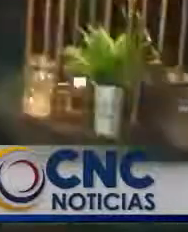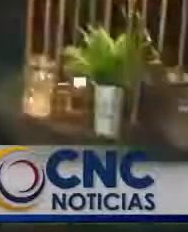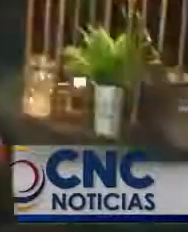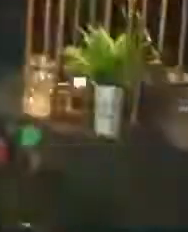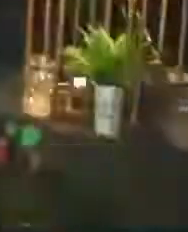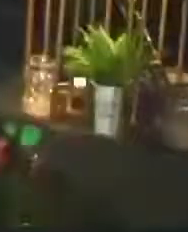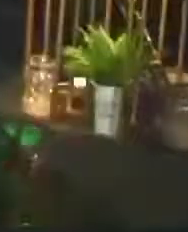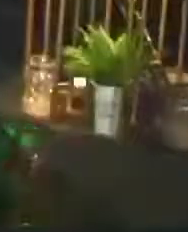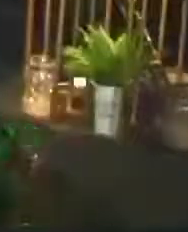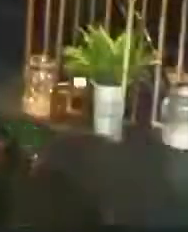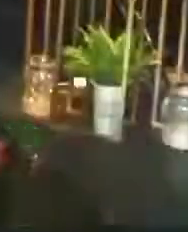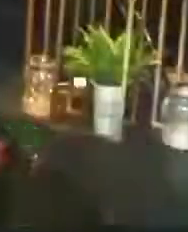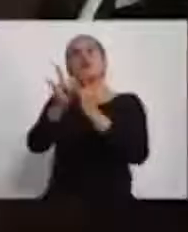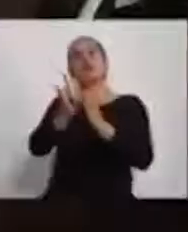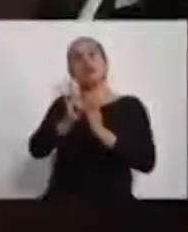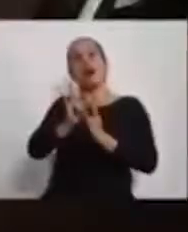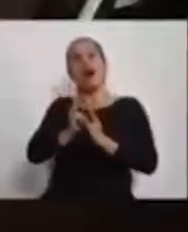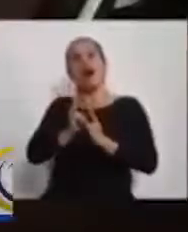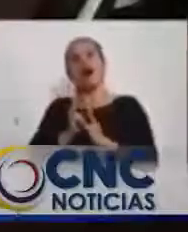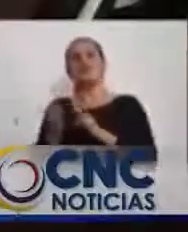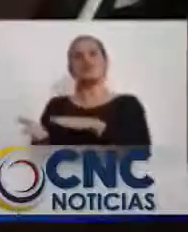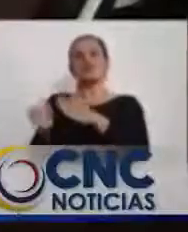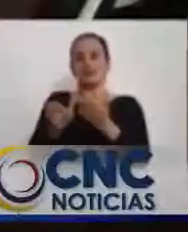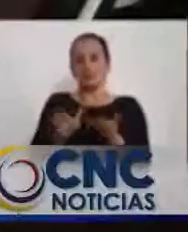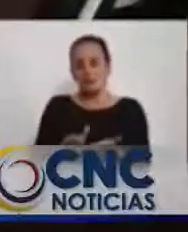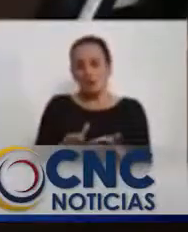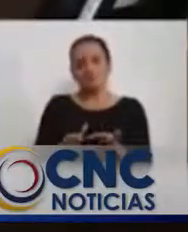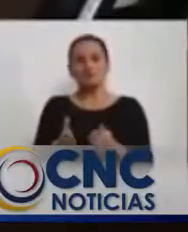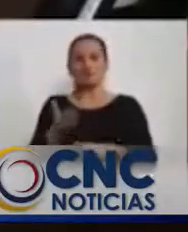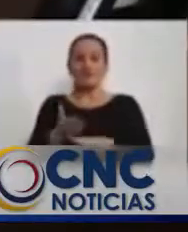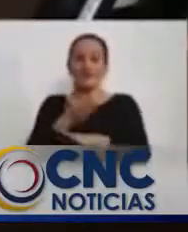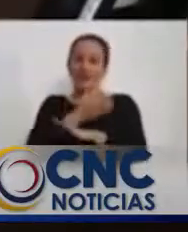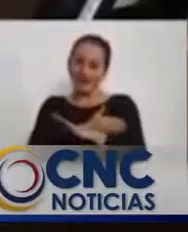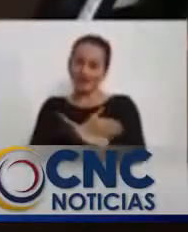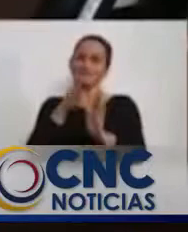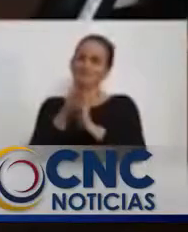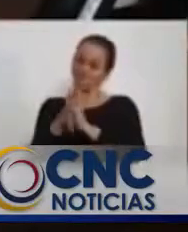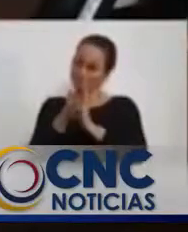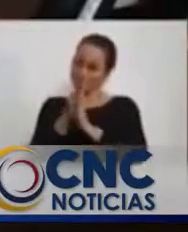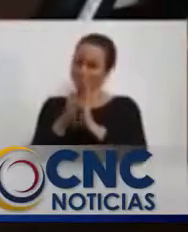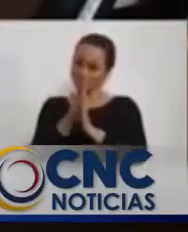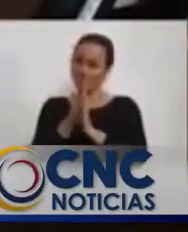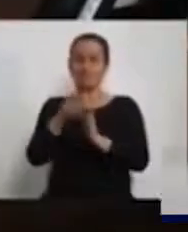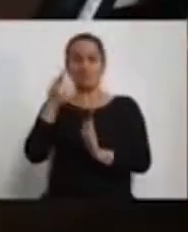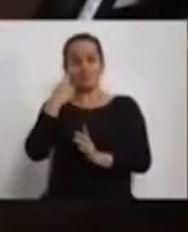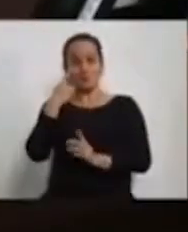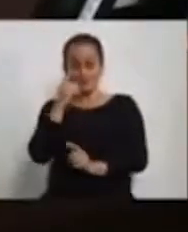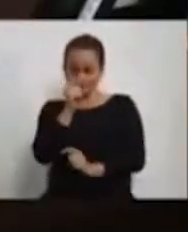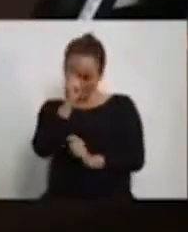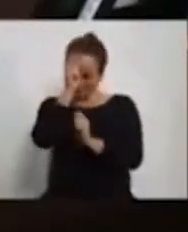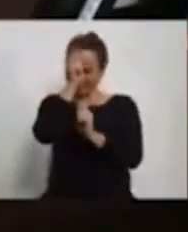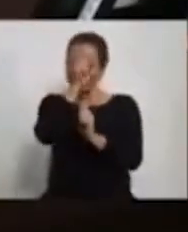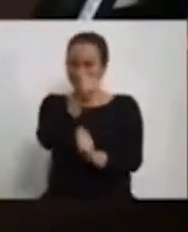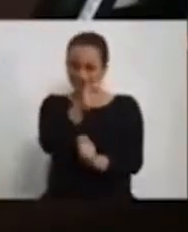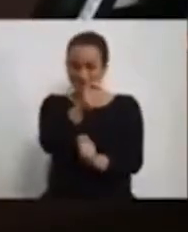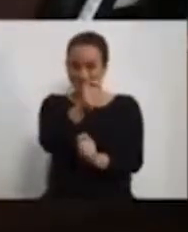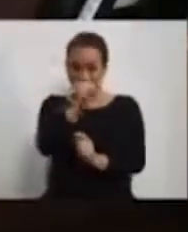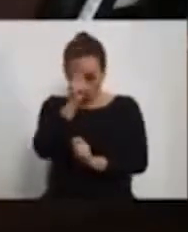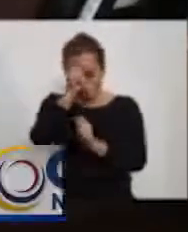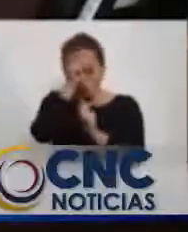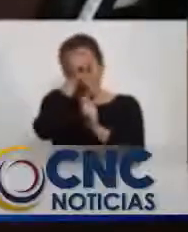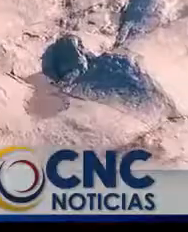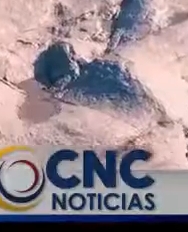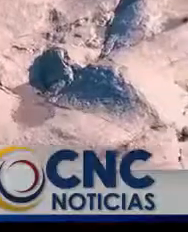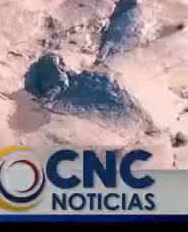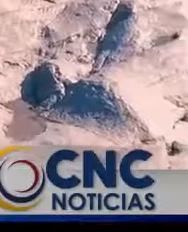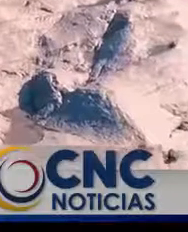su querido municipio La Paz, Cesar. Por las anteriores consideraciones, impóngase la consideración de honores póstumos al